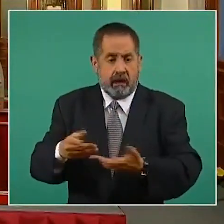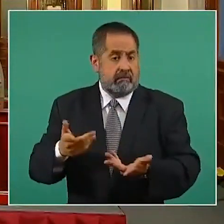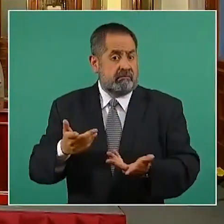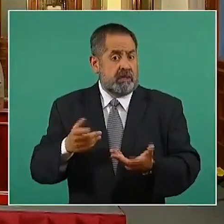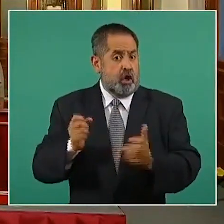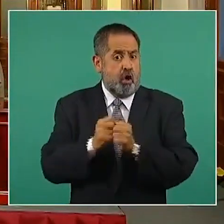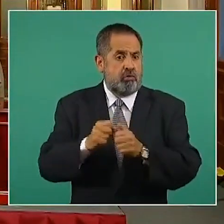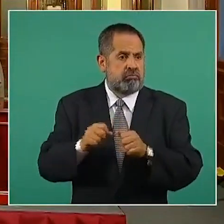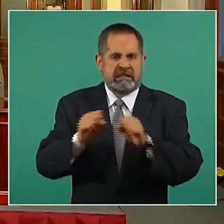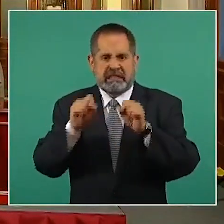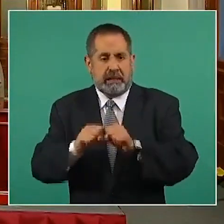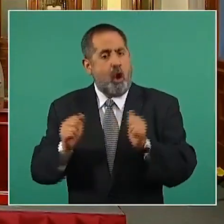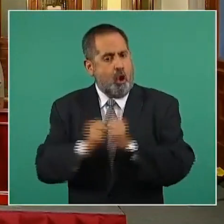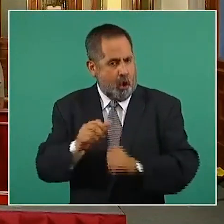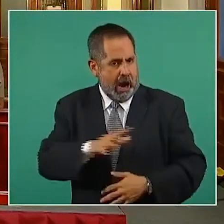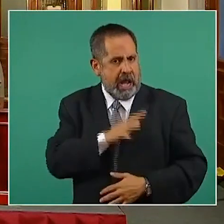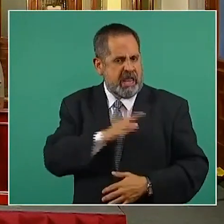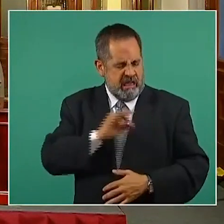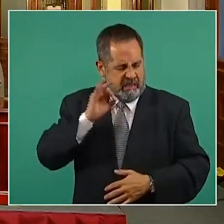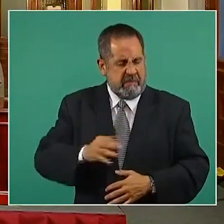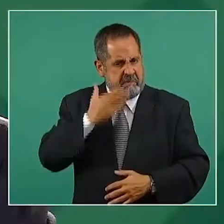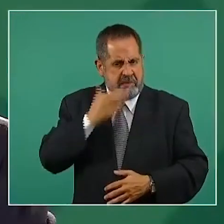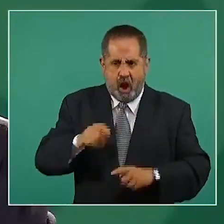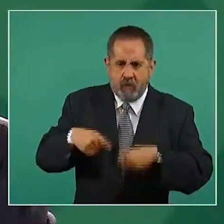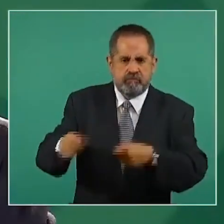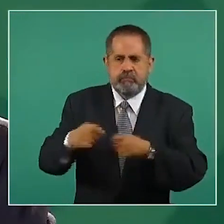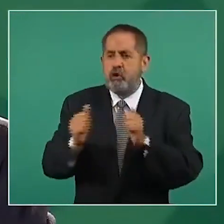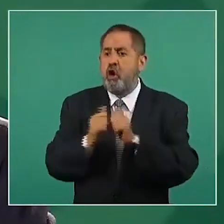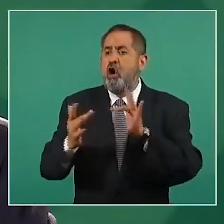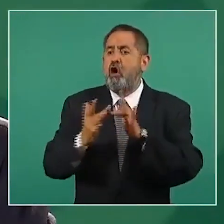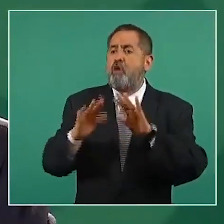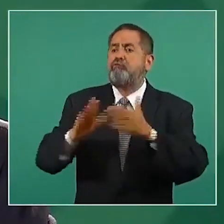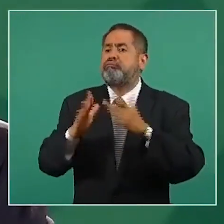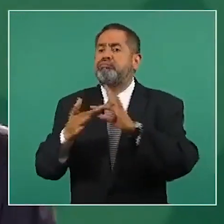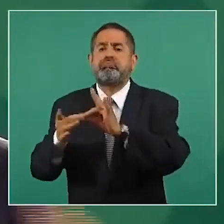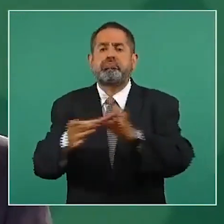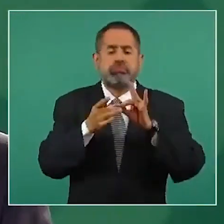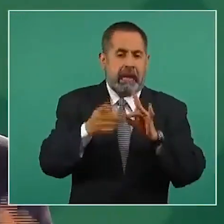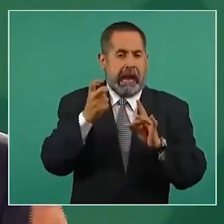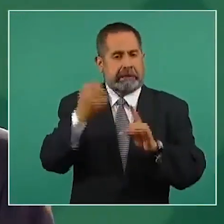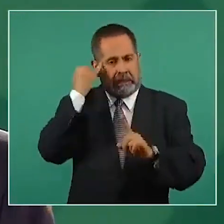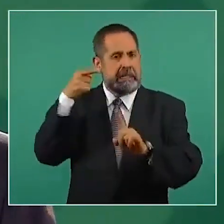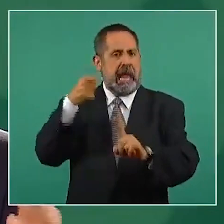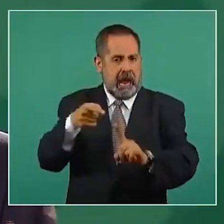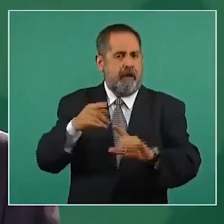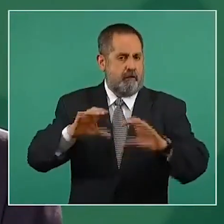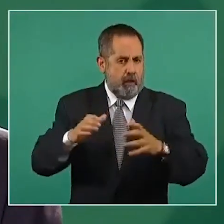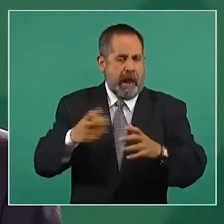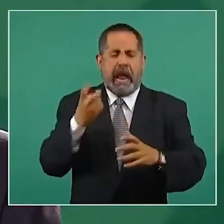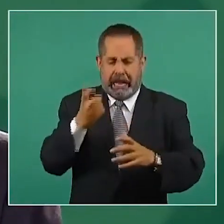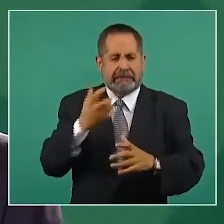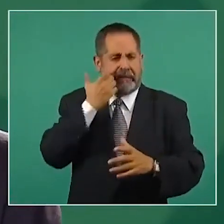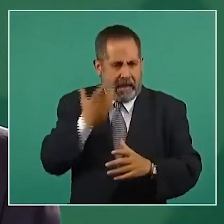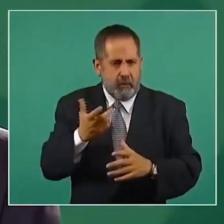sistemas médicos de calidad y desde luego en la vinculación comunitaria e intersectorial. Ese es el modelo con el que partimos, es el modelo